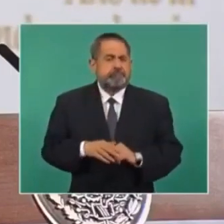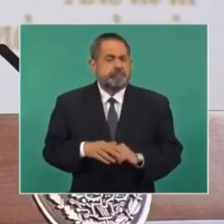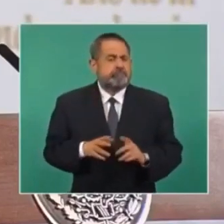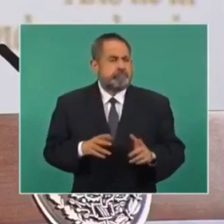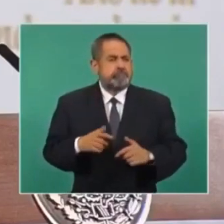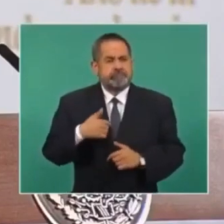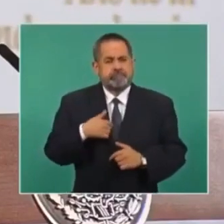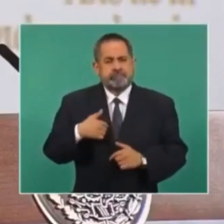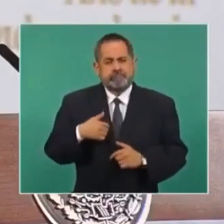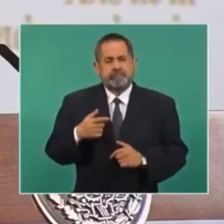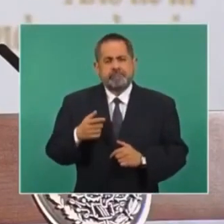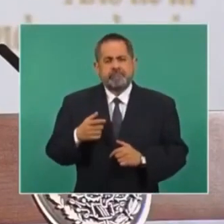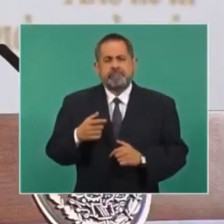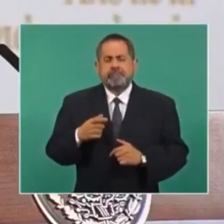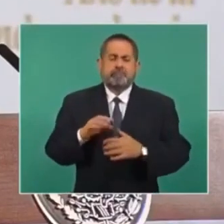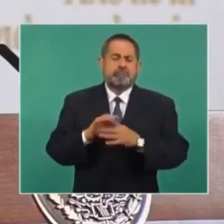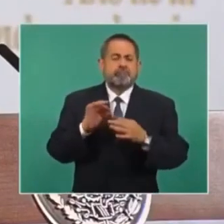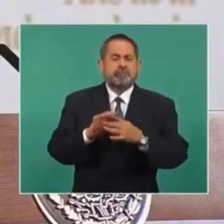Siempre